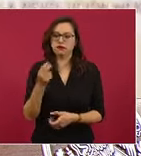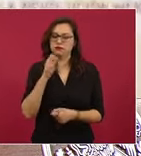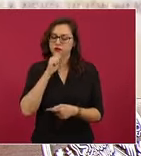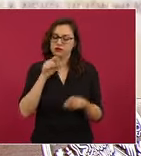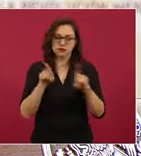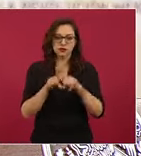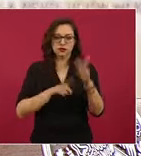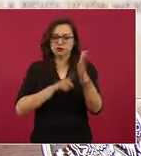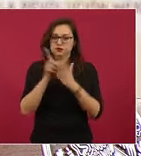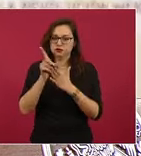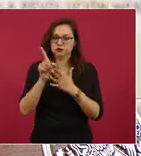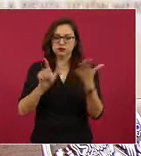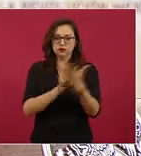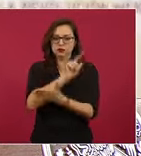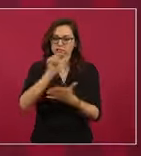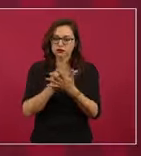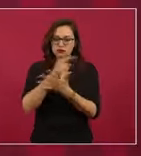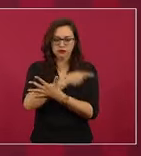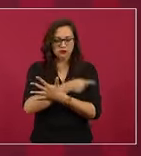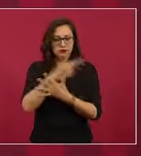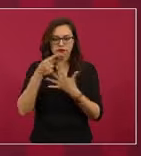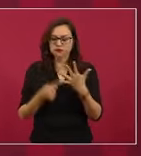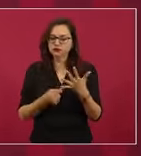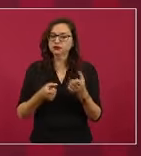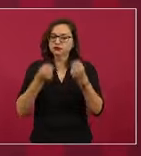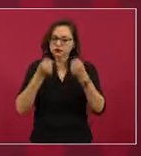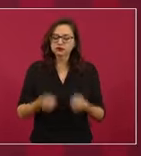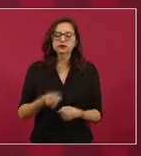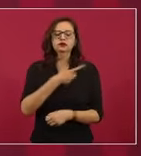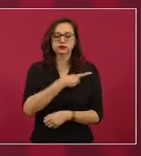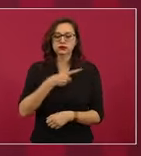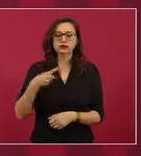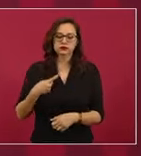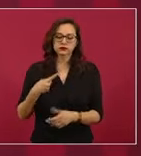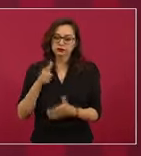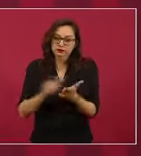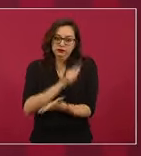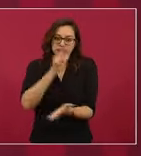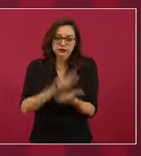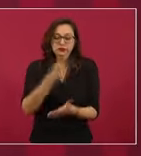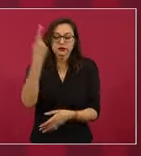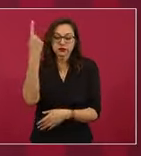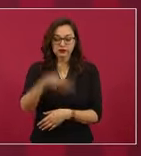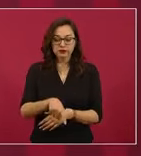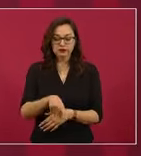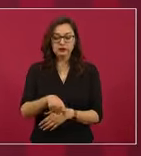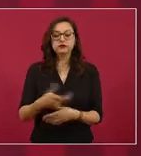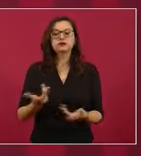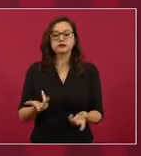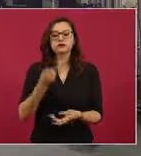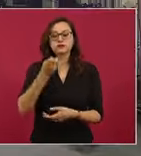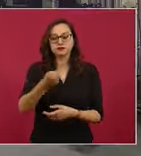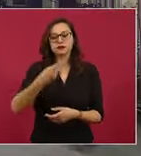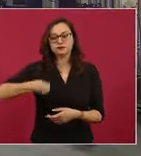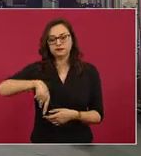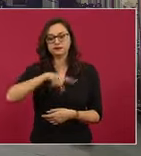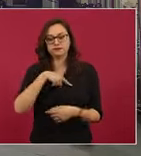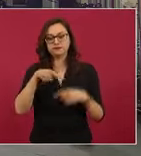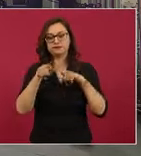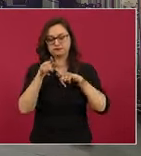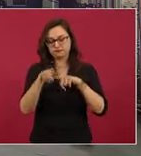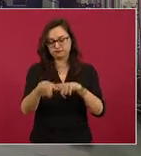prestaciones como cualquier otro trabajador, por ley, pero vamos a trabajar eso.